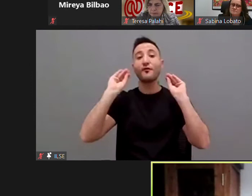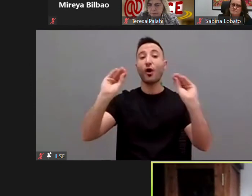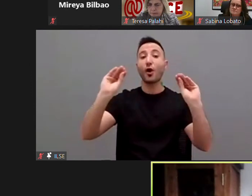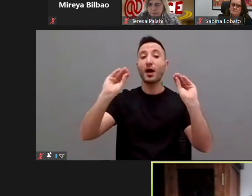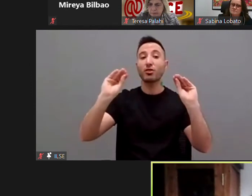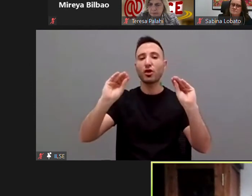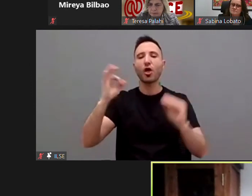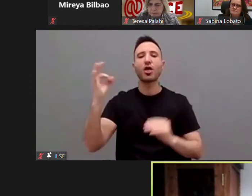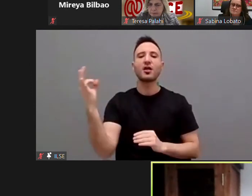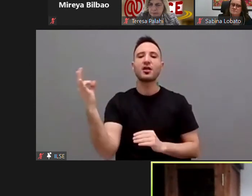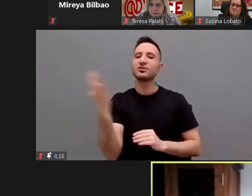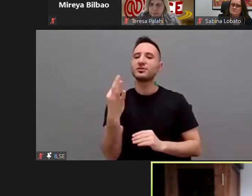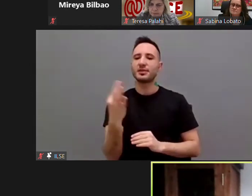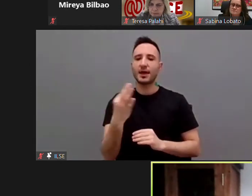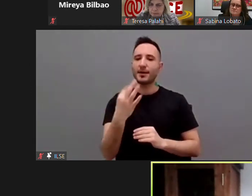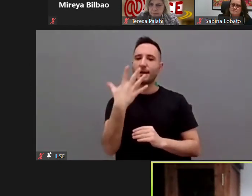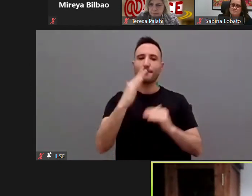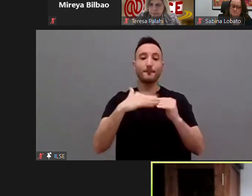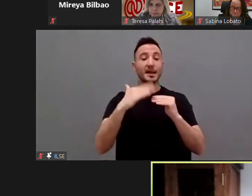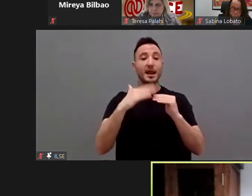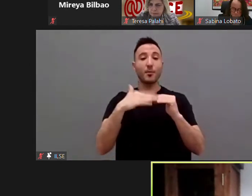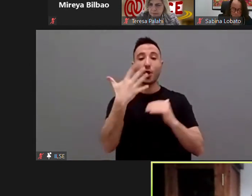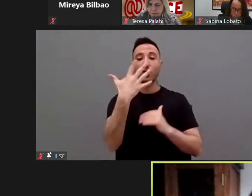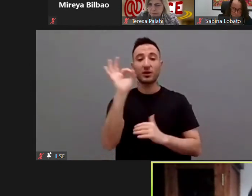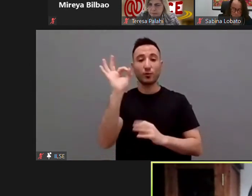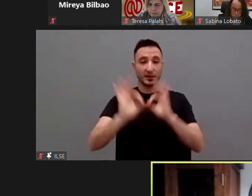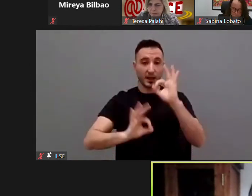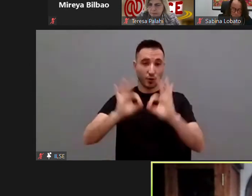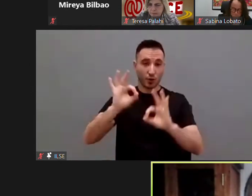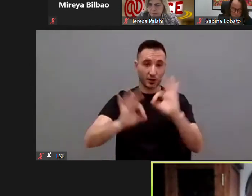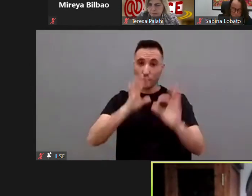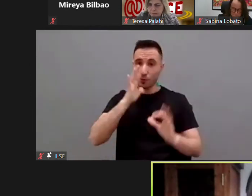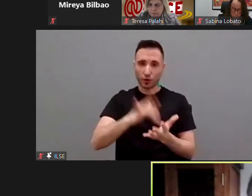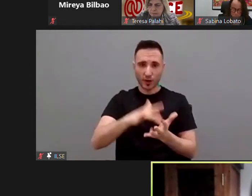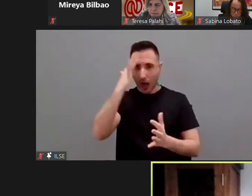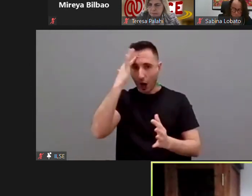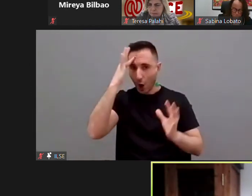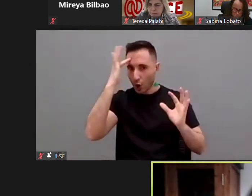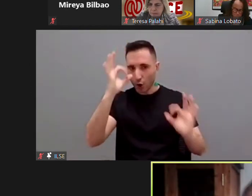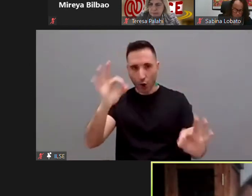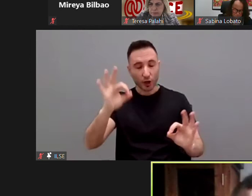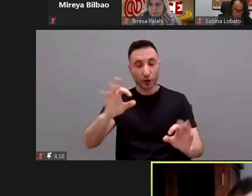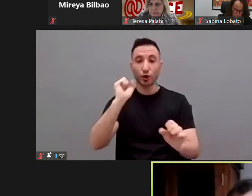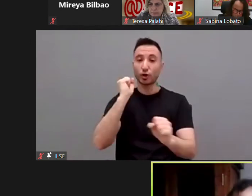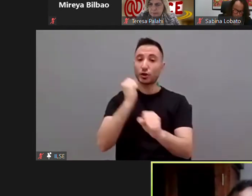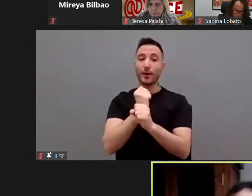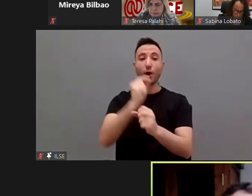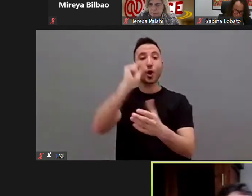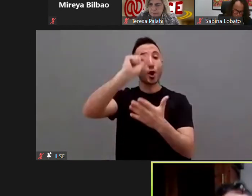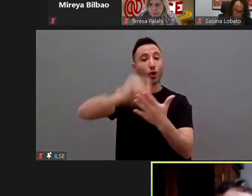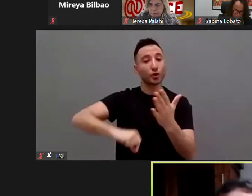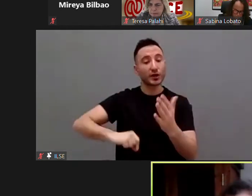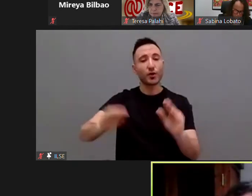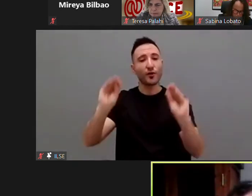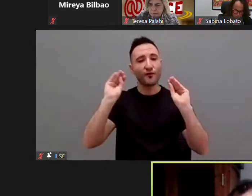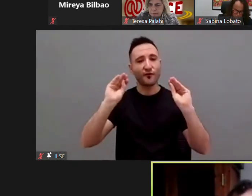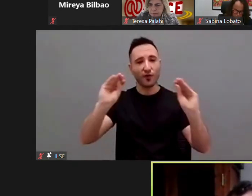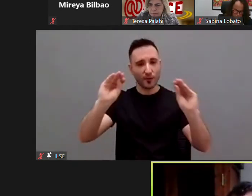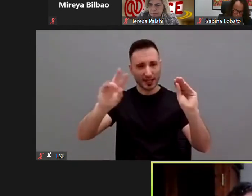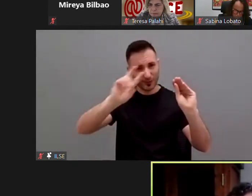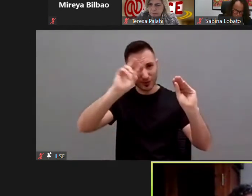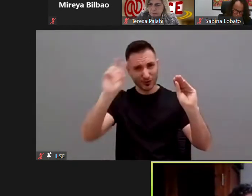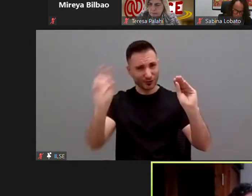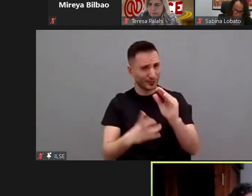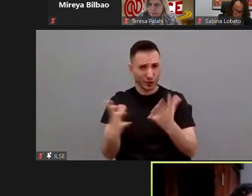deberá ser en este caso un 50%, porque lógicamente son contratos, todos ellos formativos, e igualmente